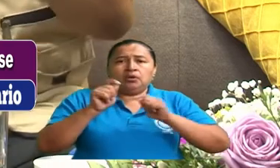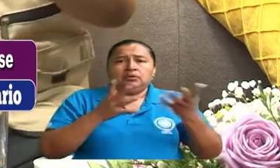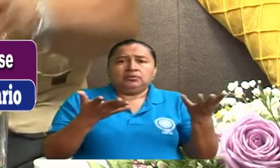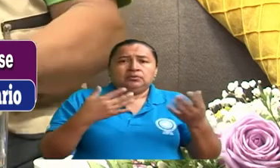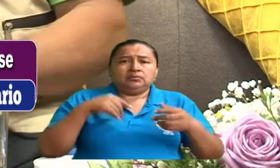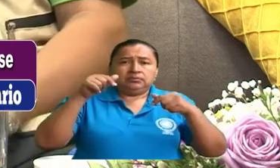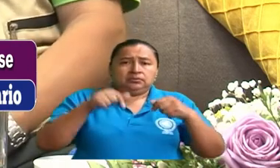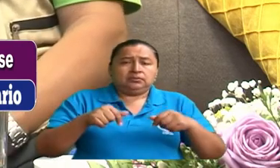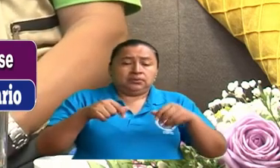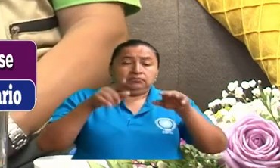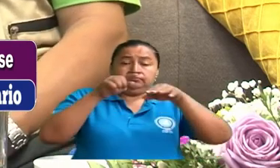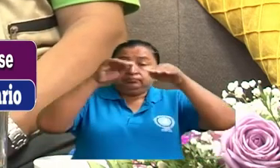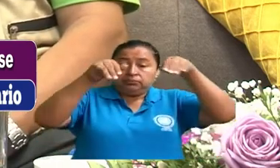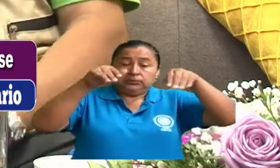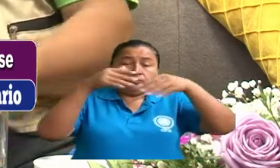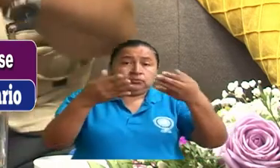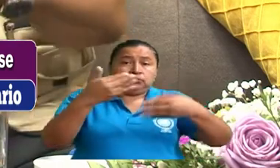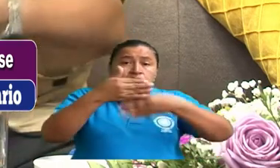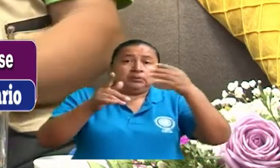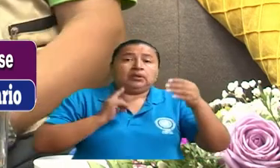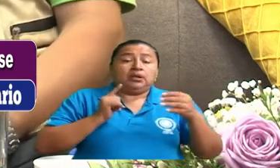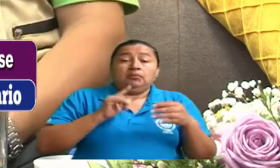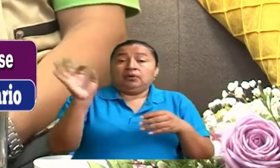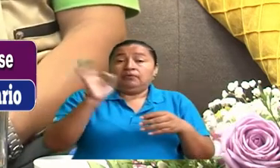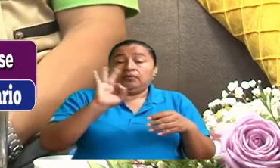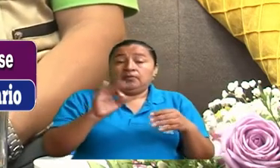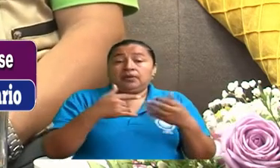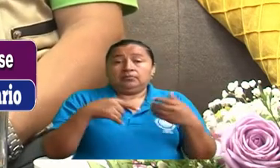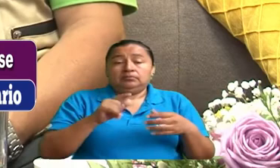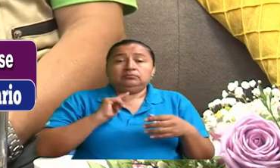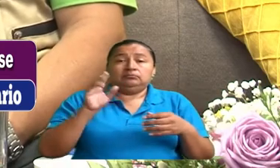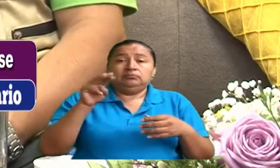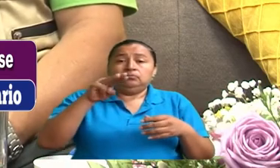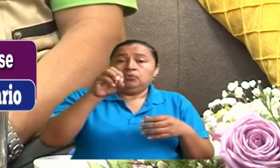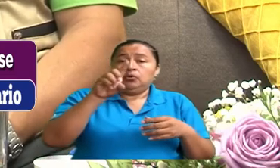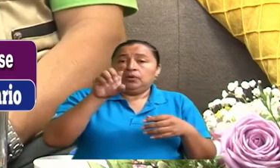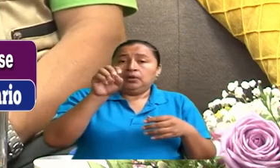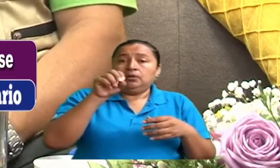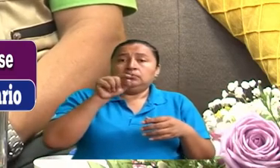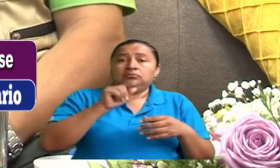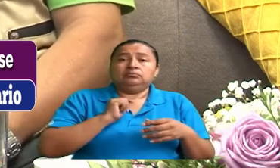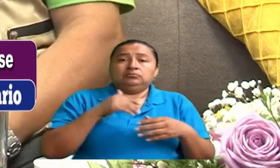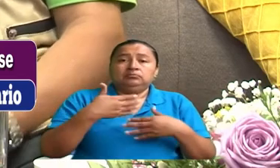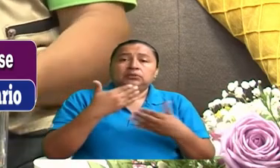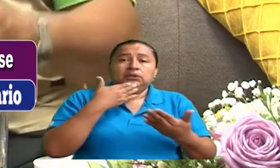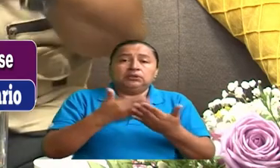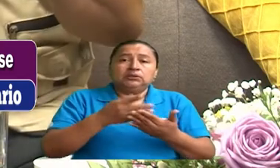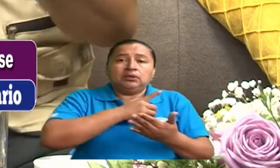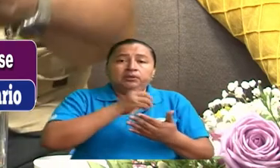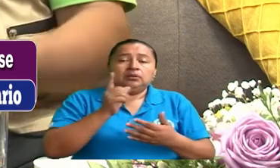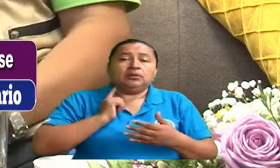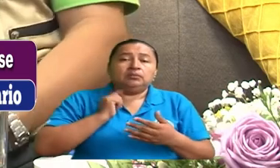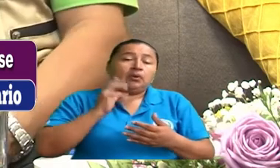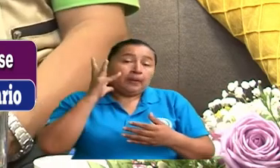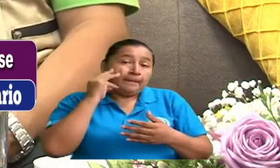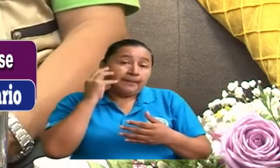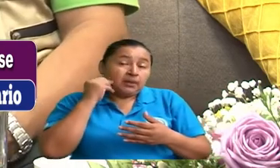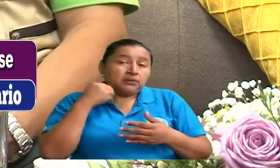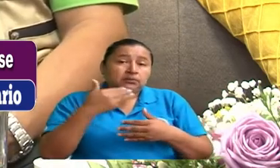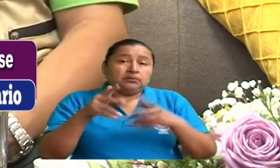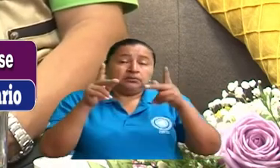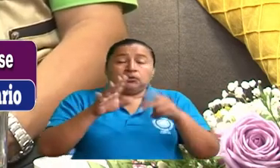hasta las literas, pues, ya, claro. Tenemos el modelo, ¿verdad?, que dado, pues gracias a Dios hemos tenido mucha experiencia